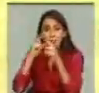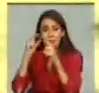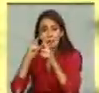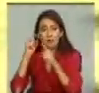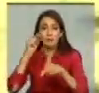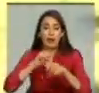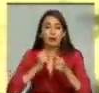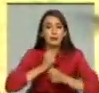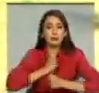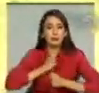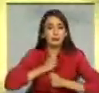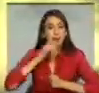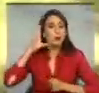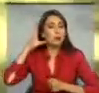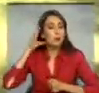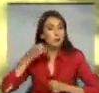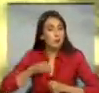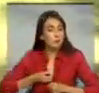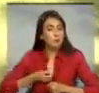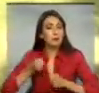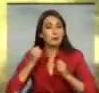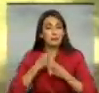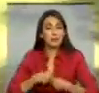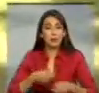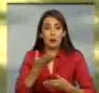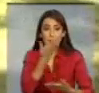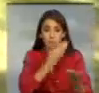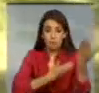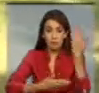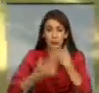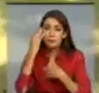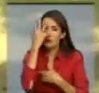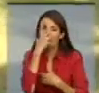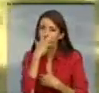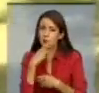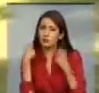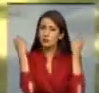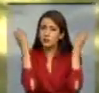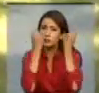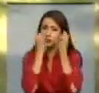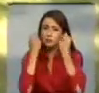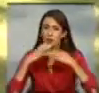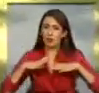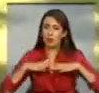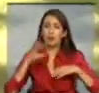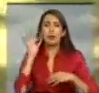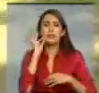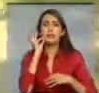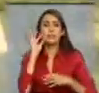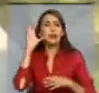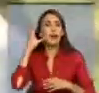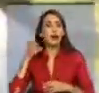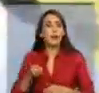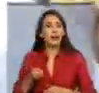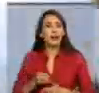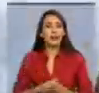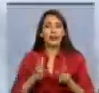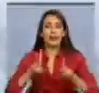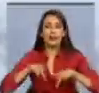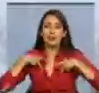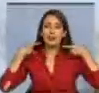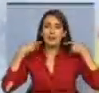es mi Cuenca, para comer un cari largo, pero vendrán bonito para disfrutar el feriado así rico de mi Cuenca querida. ¡Que viva